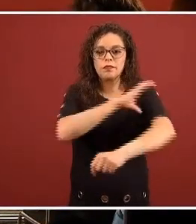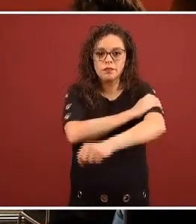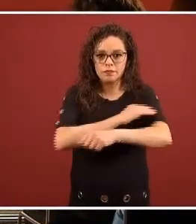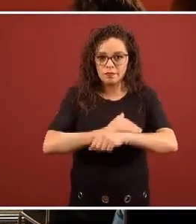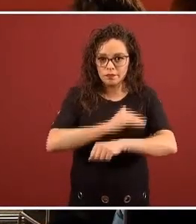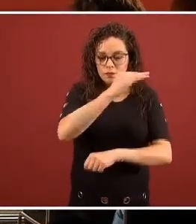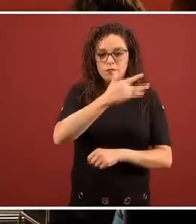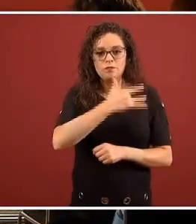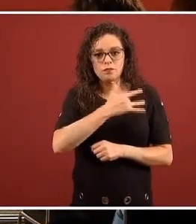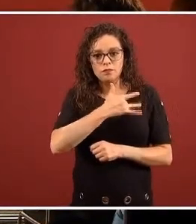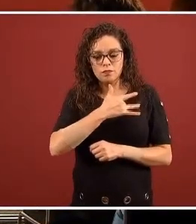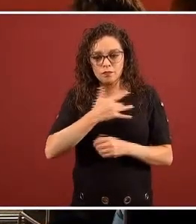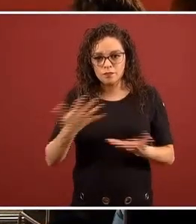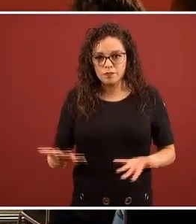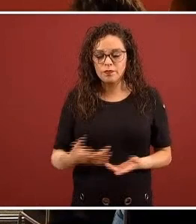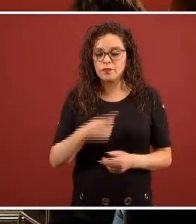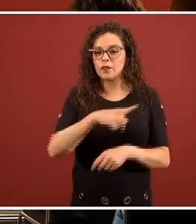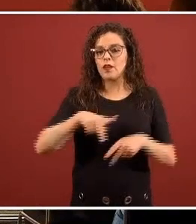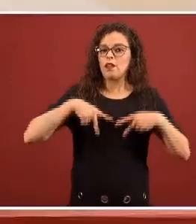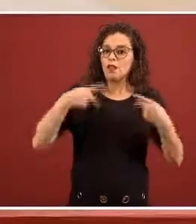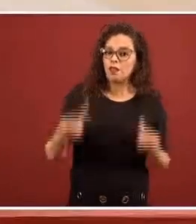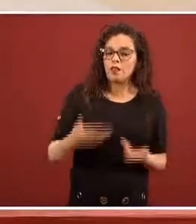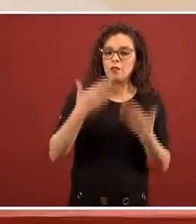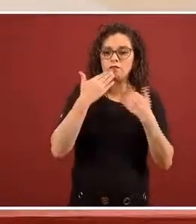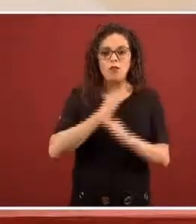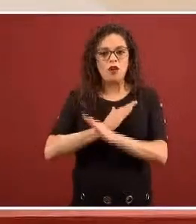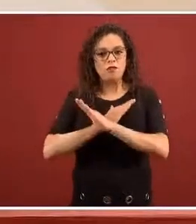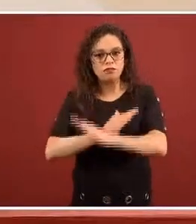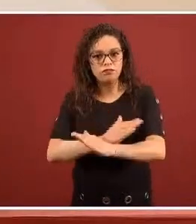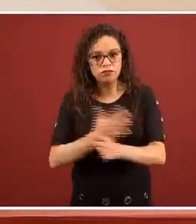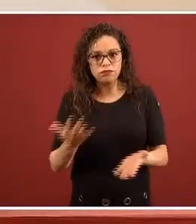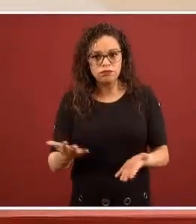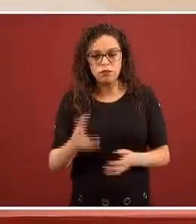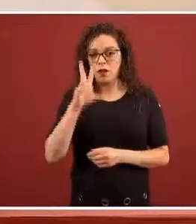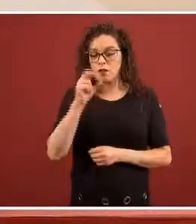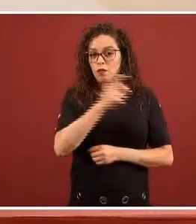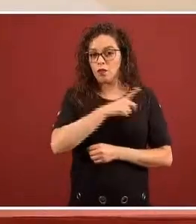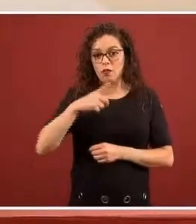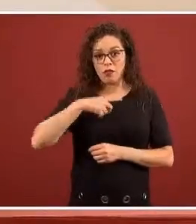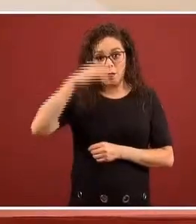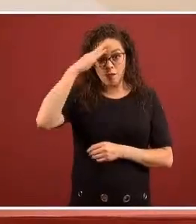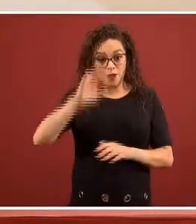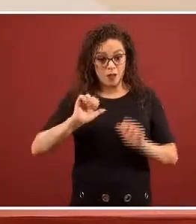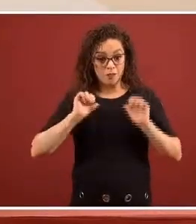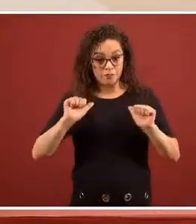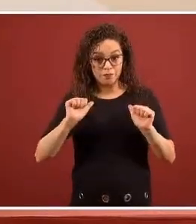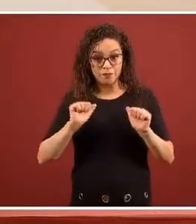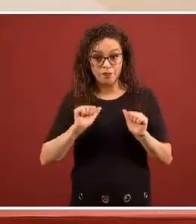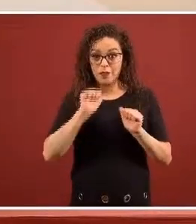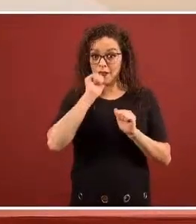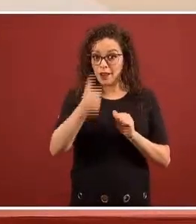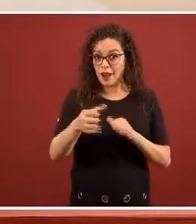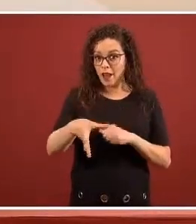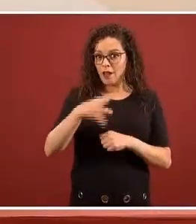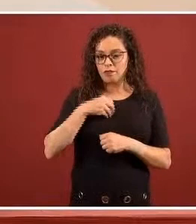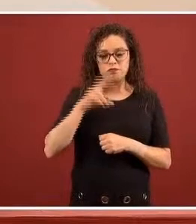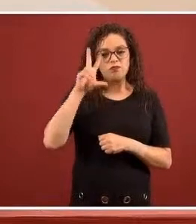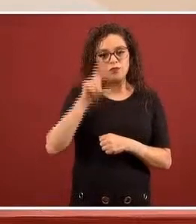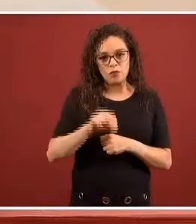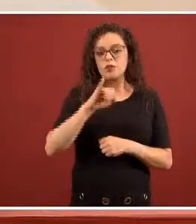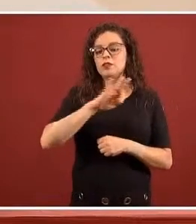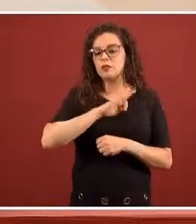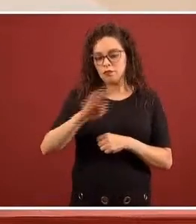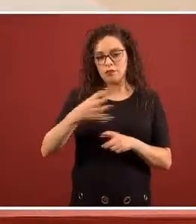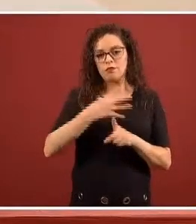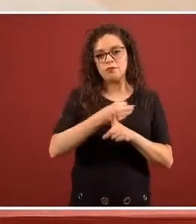crónicas, inmunosupresión por cualquier causa, no se confíen, por favor. Si llegaran a presentar los